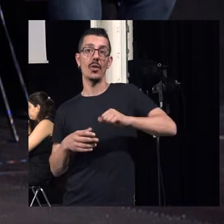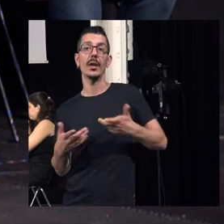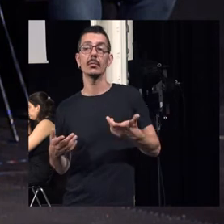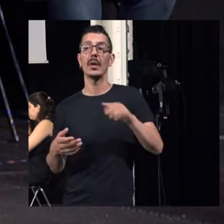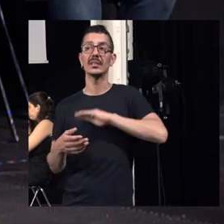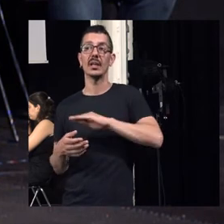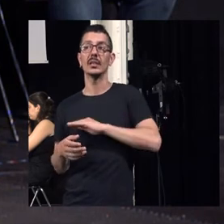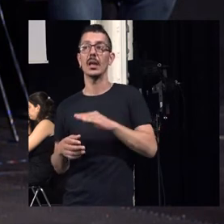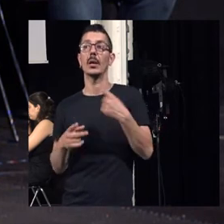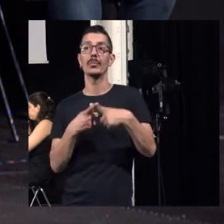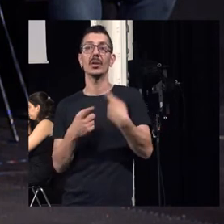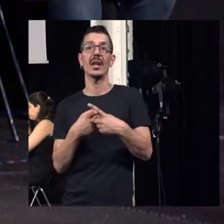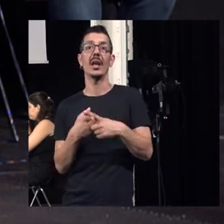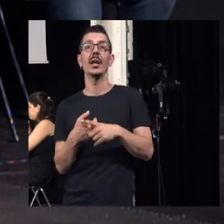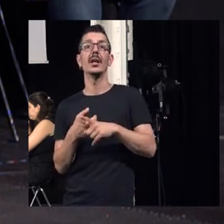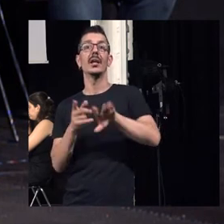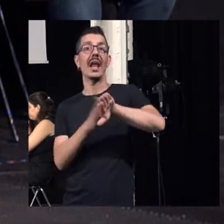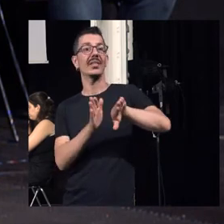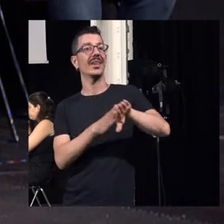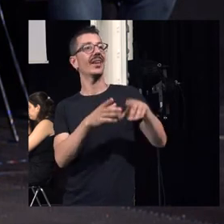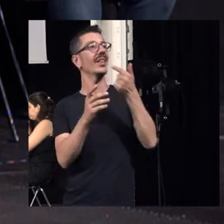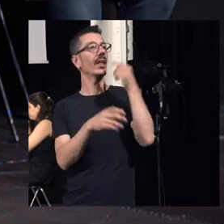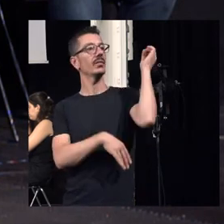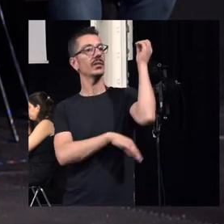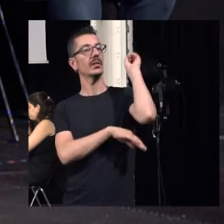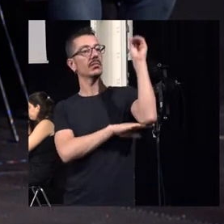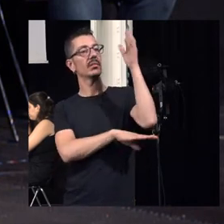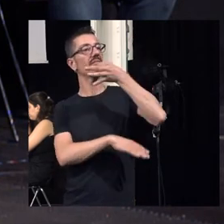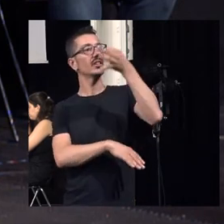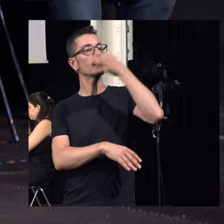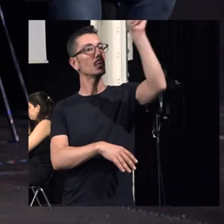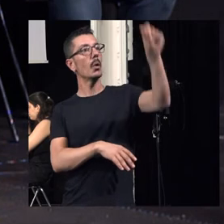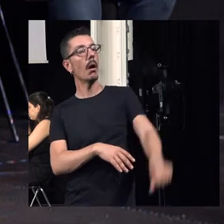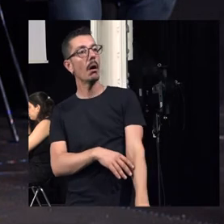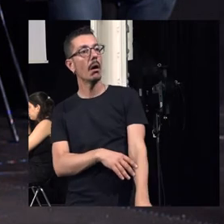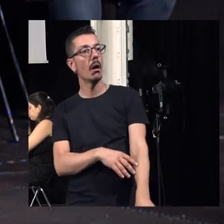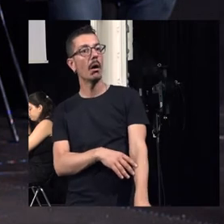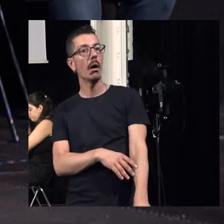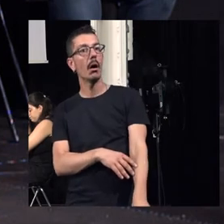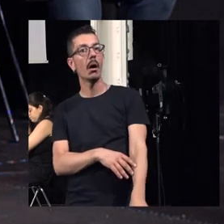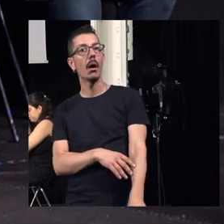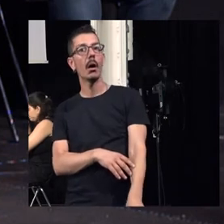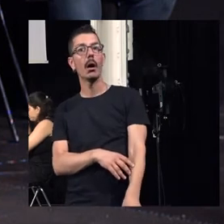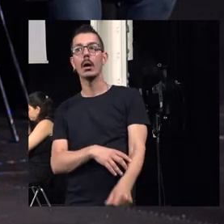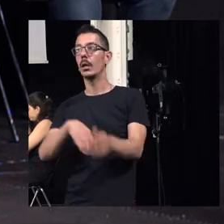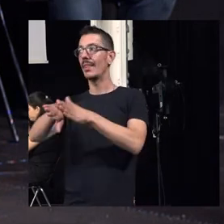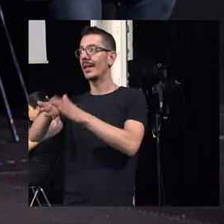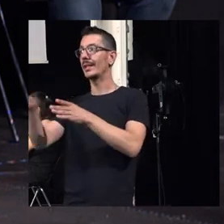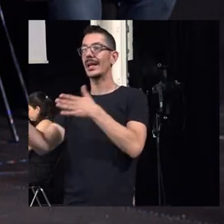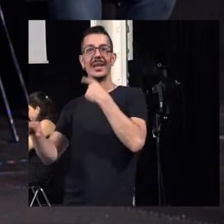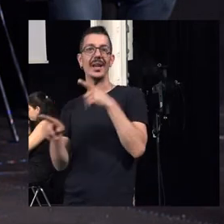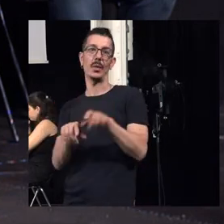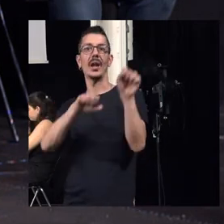jode mucho que desde la izquierda te den esos discursos. E, irónicamente, desde la derecha lo quieren defender mal. O